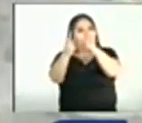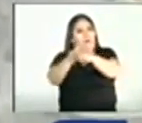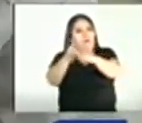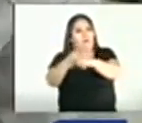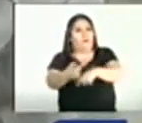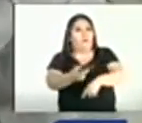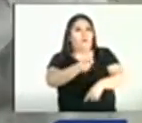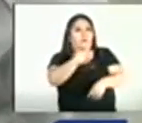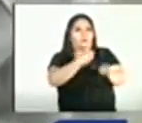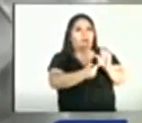informes un reporte de